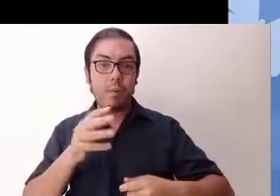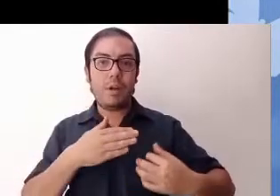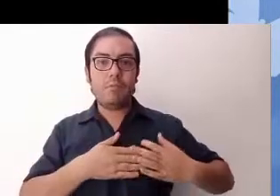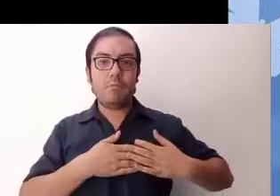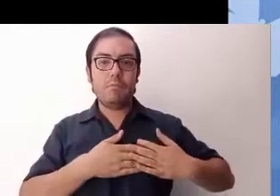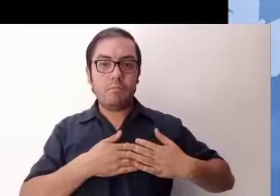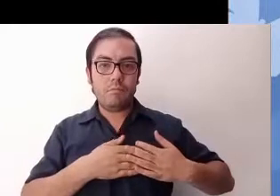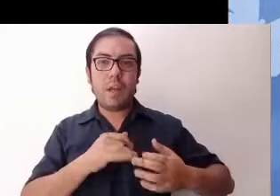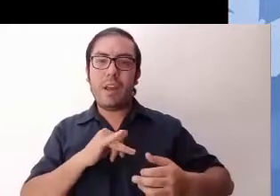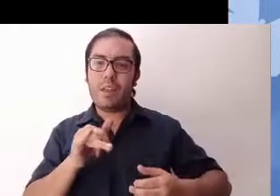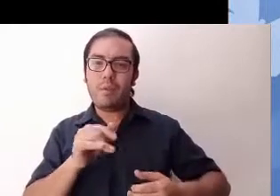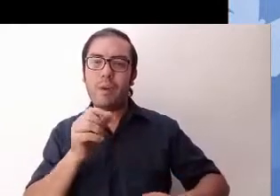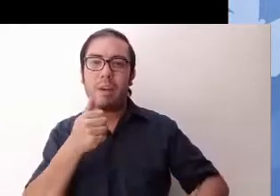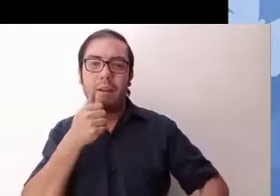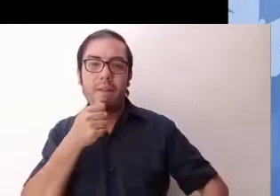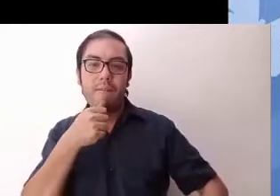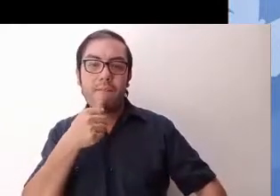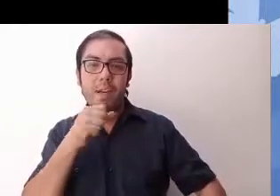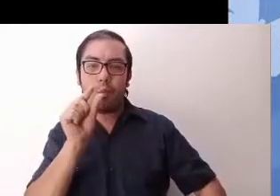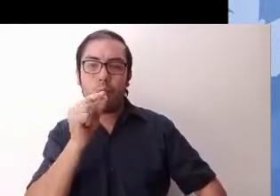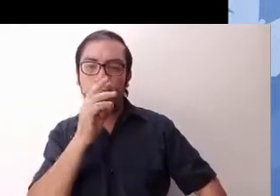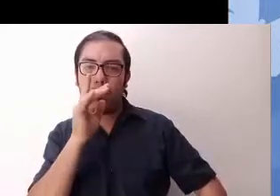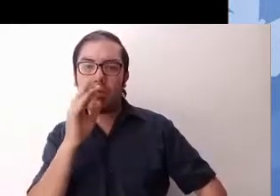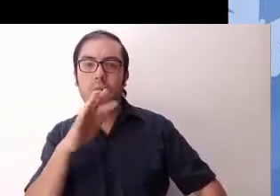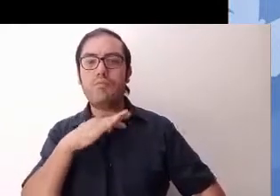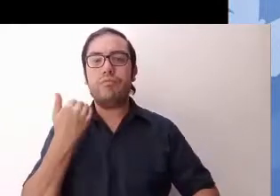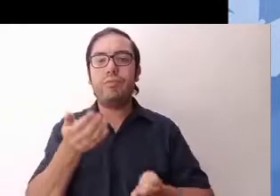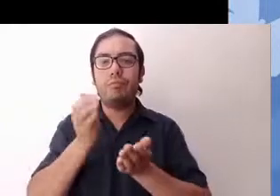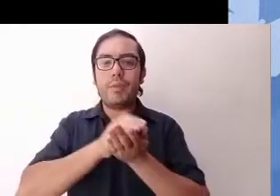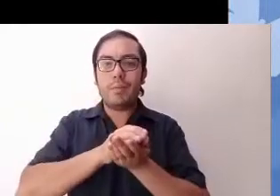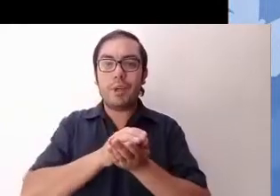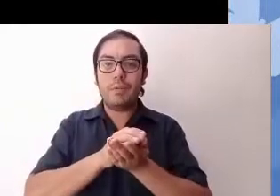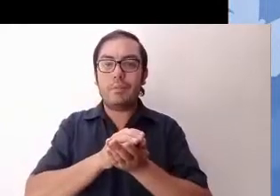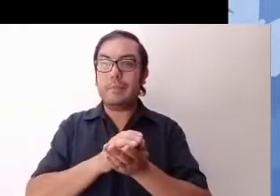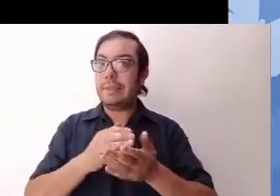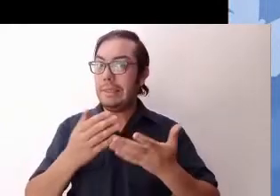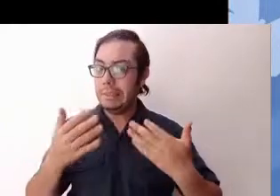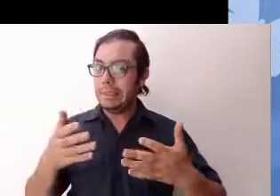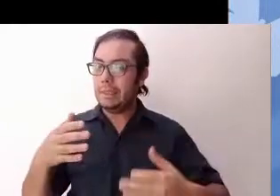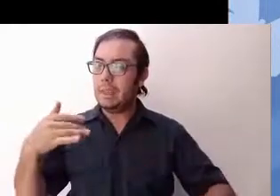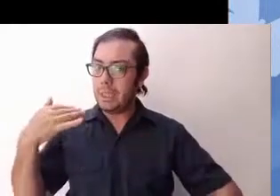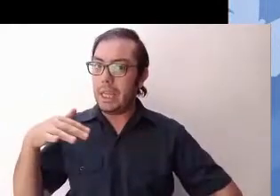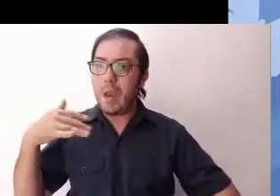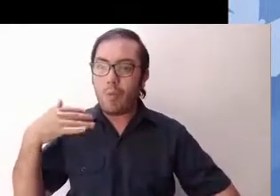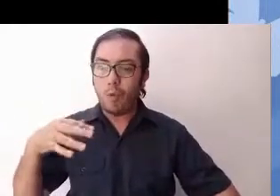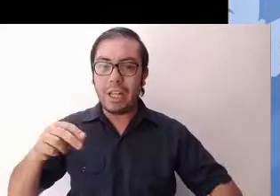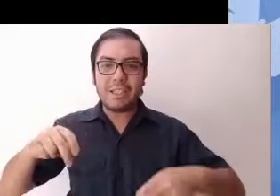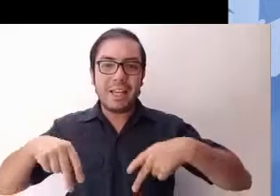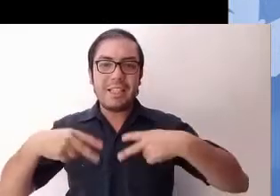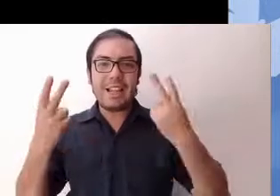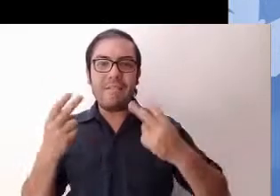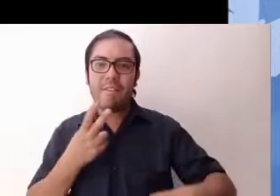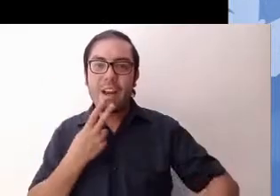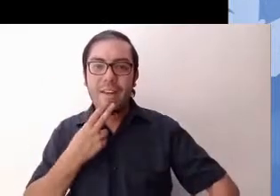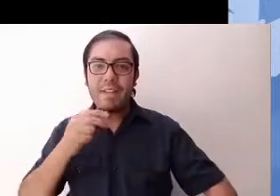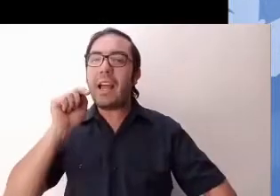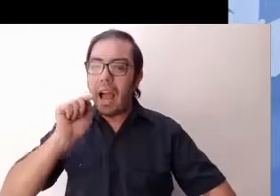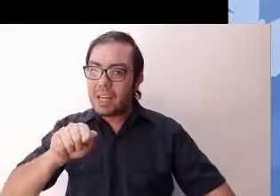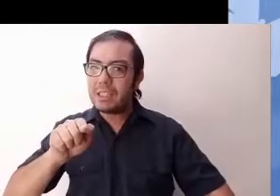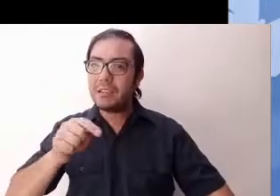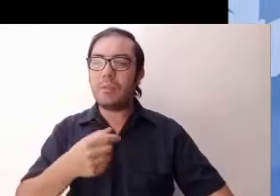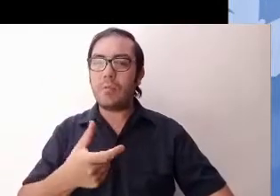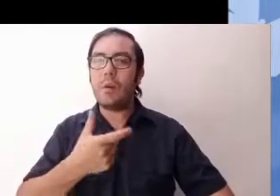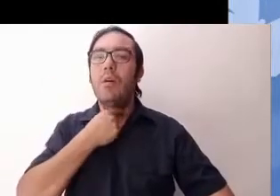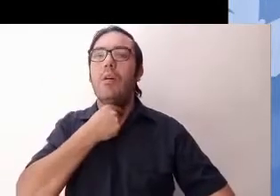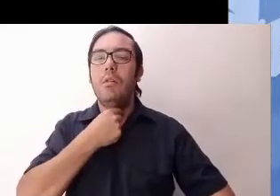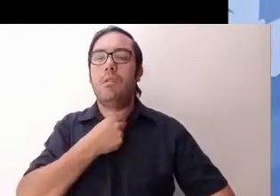morir. Entonces, para que ustedes vean el impacto que va a tener el aquí salvar la vida, en la